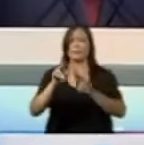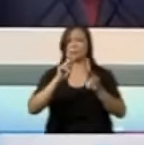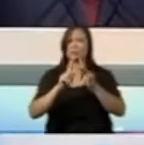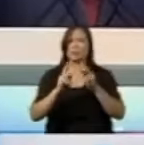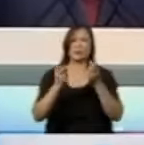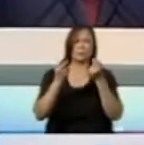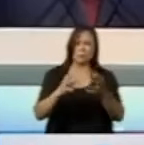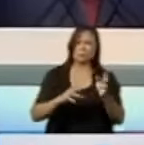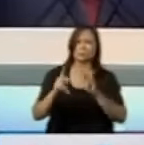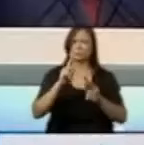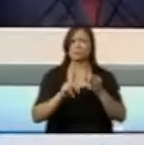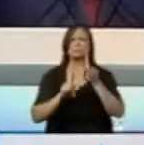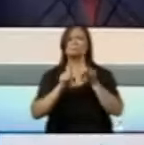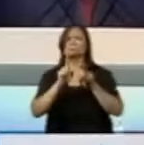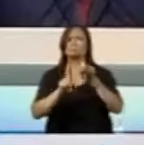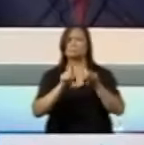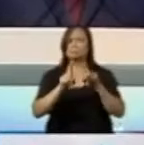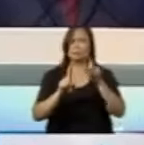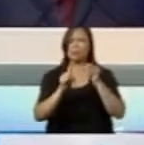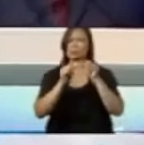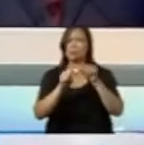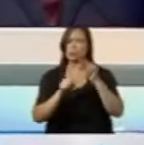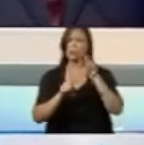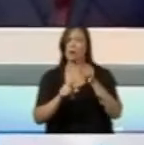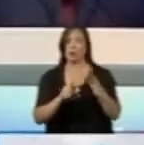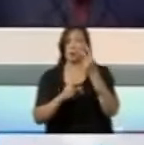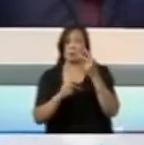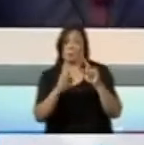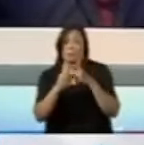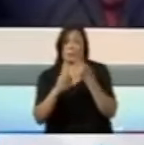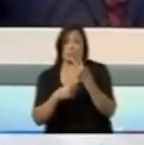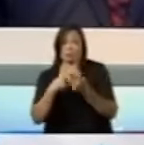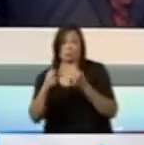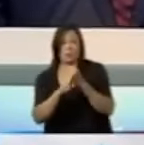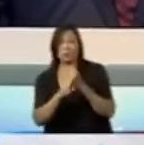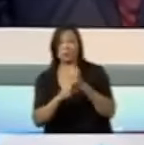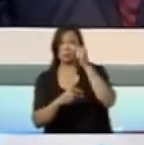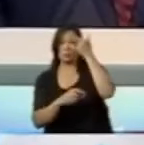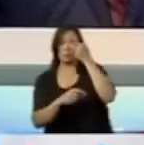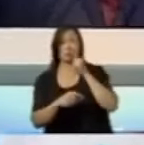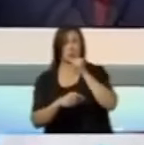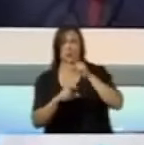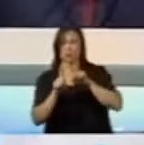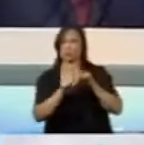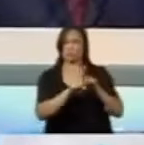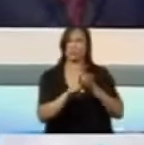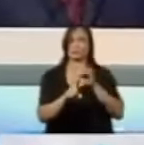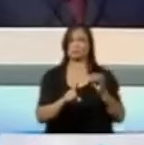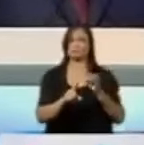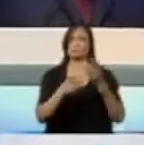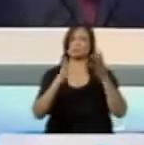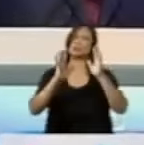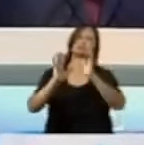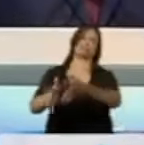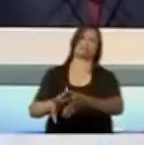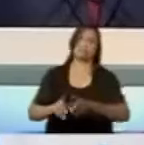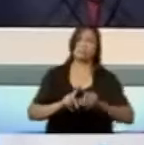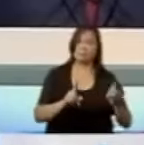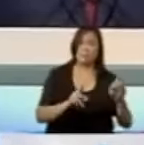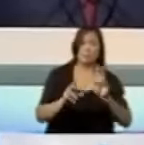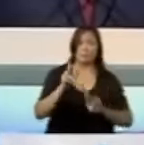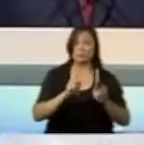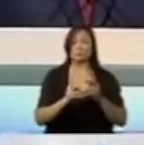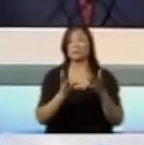hay mucha gente que se la hace. En los primeros 2 años de gobierno nosotros no la hacíamos. Luego soltamos eso, pero